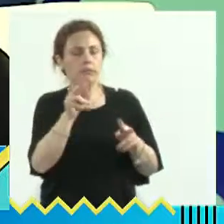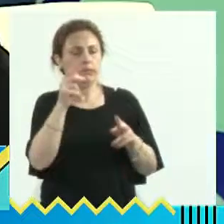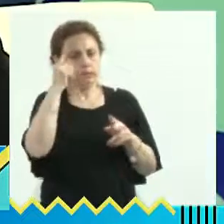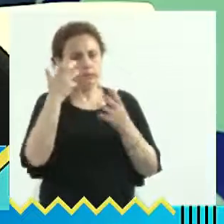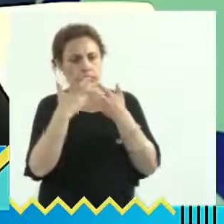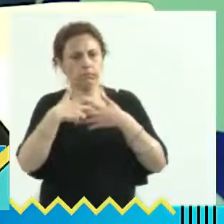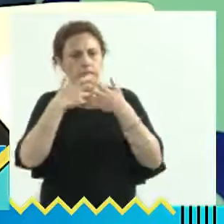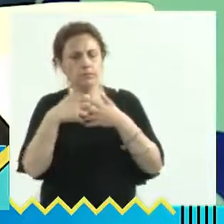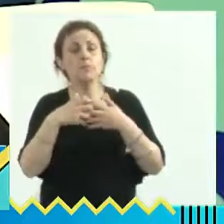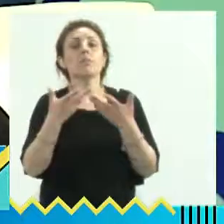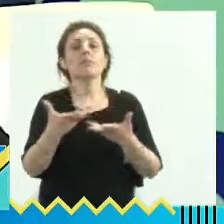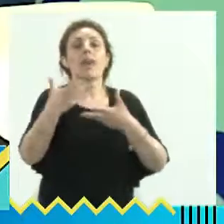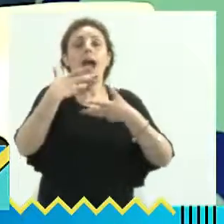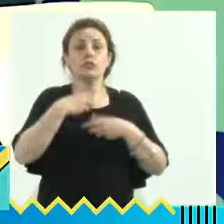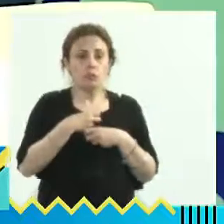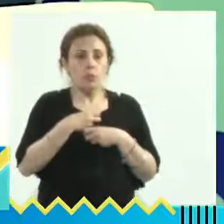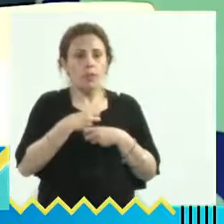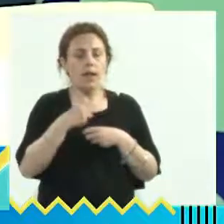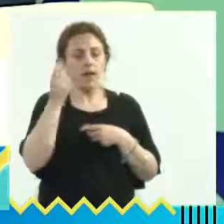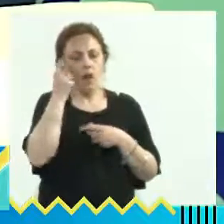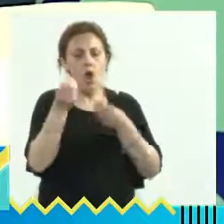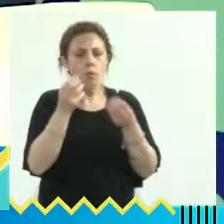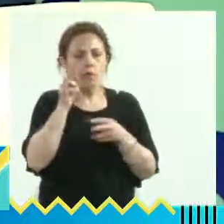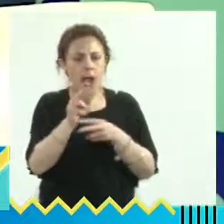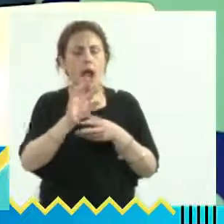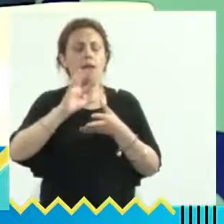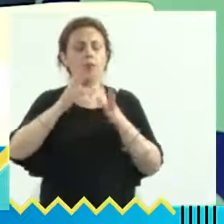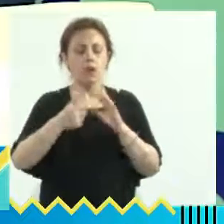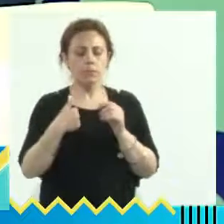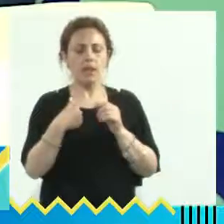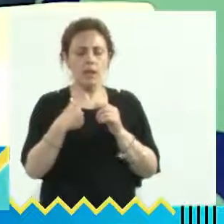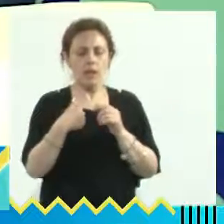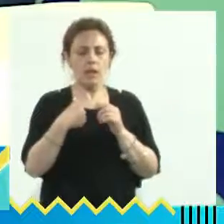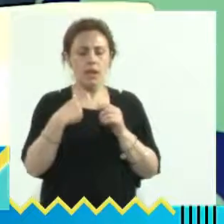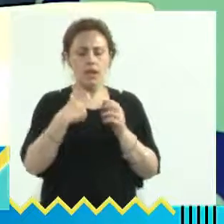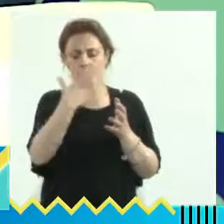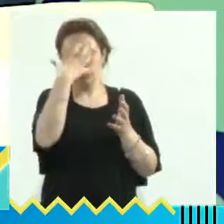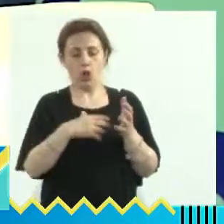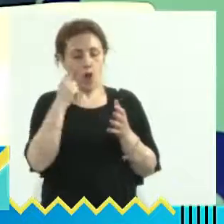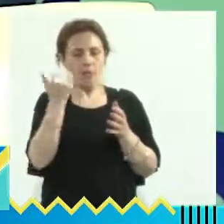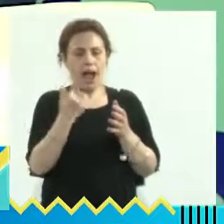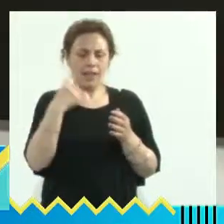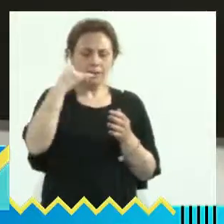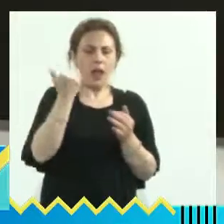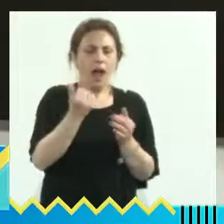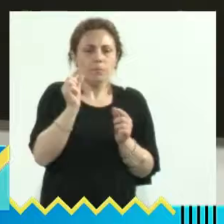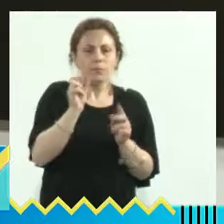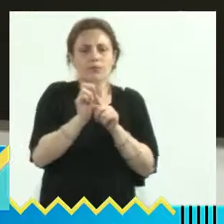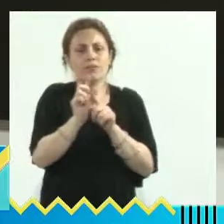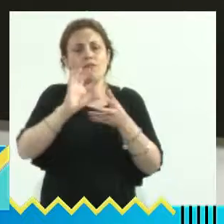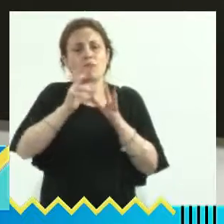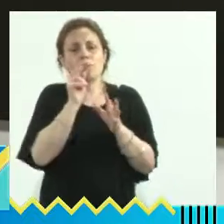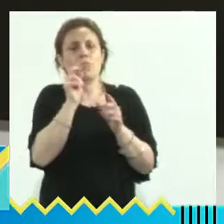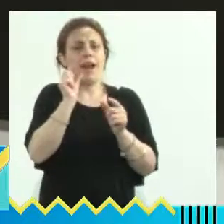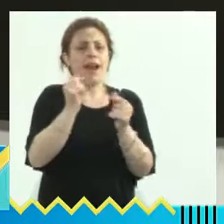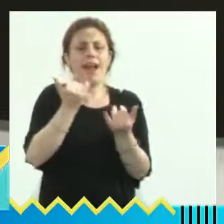razonar le ayudan hasta ver su propia feminidad, porque somos una combinación de todas estas cosas. Sí, y hasta tener la aclaración de que